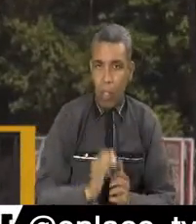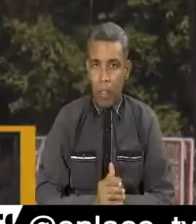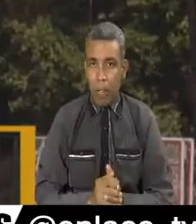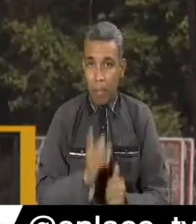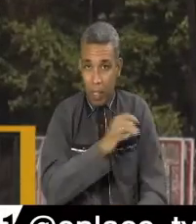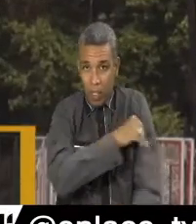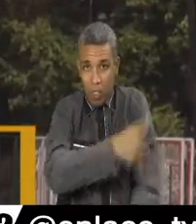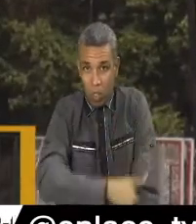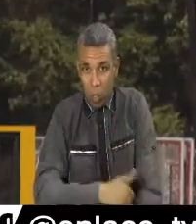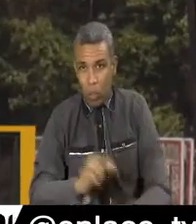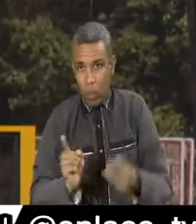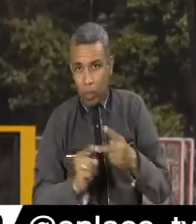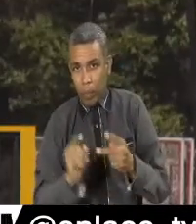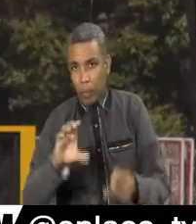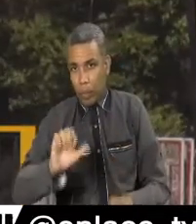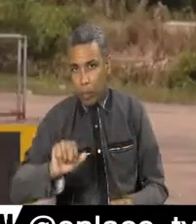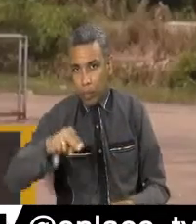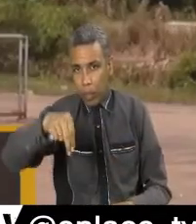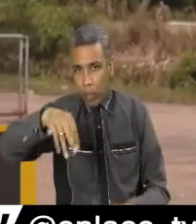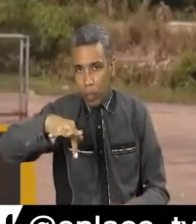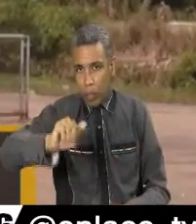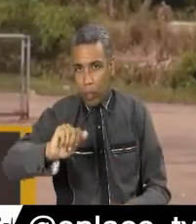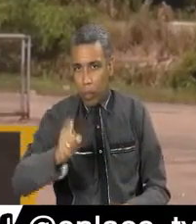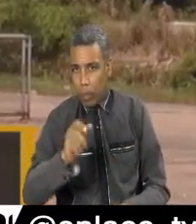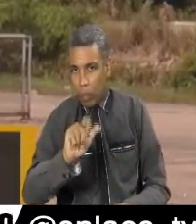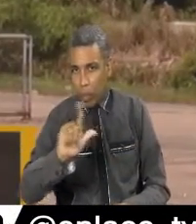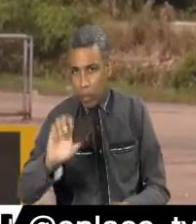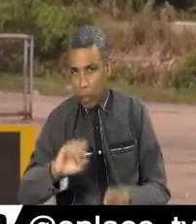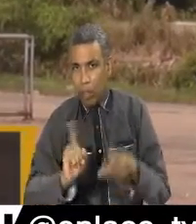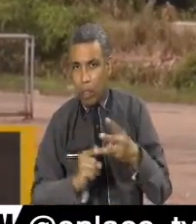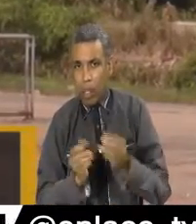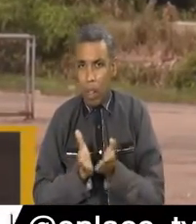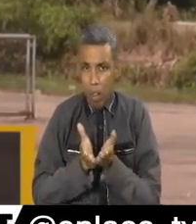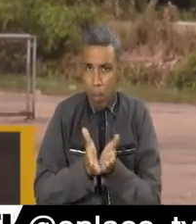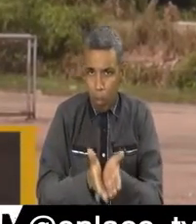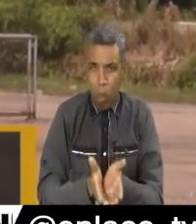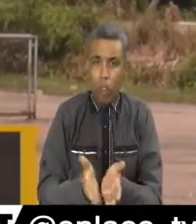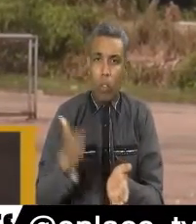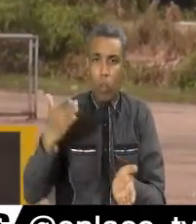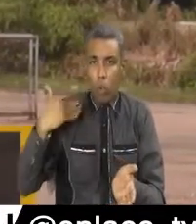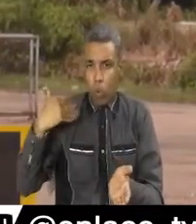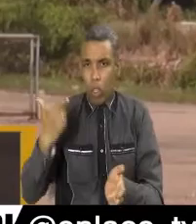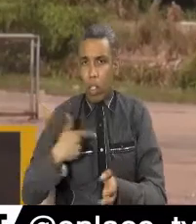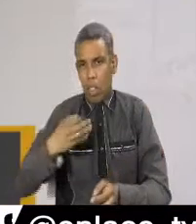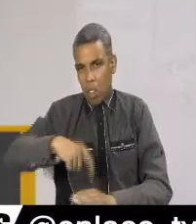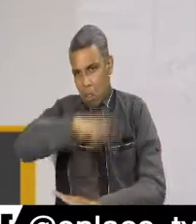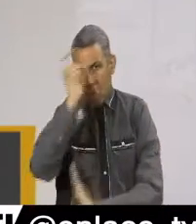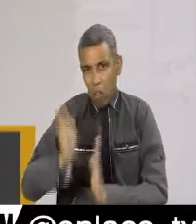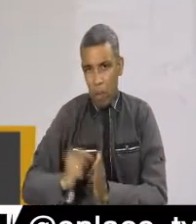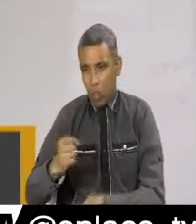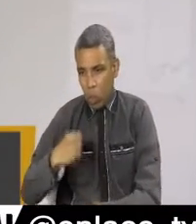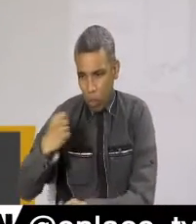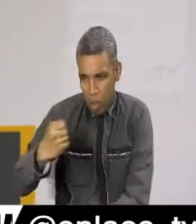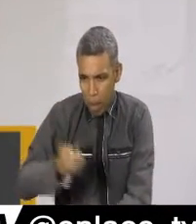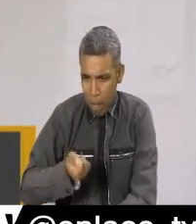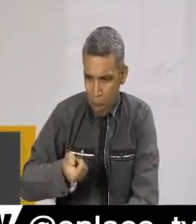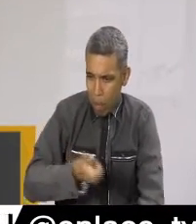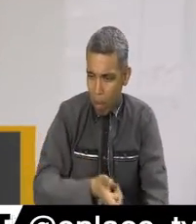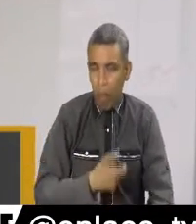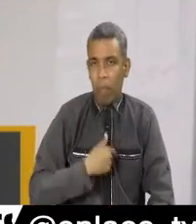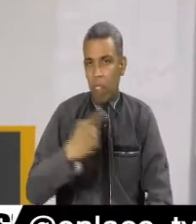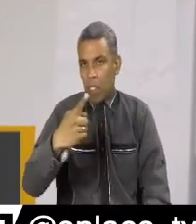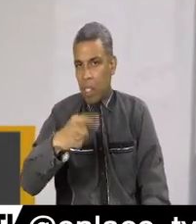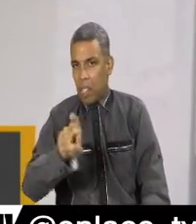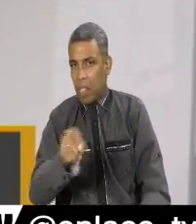Yondó, Cantagallo y Puerto Wilches. Inversión que ha ascendido a 16 mil millones de pesos. Inversiones que buscan es